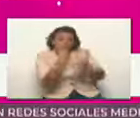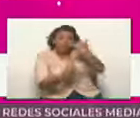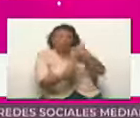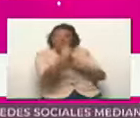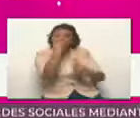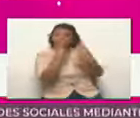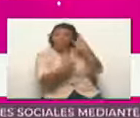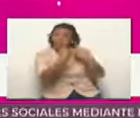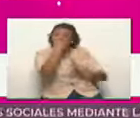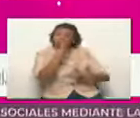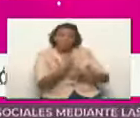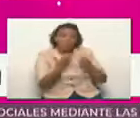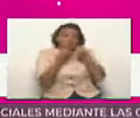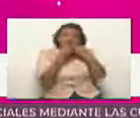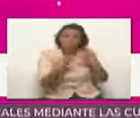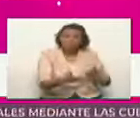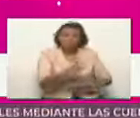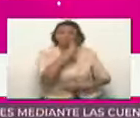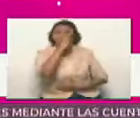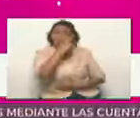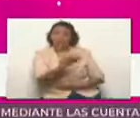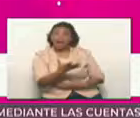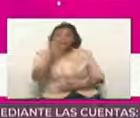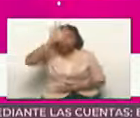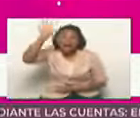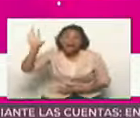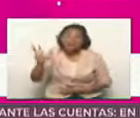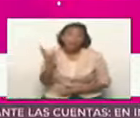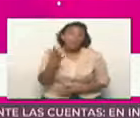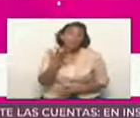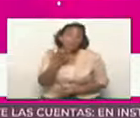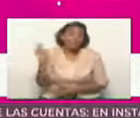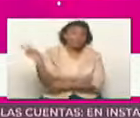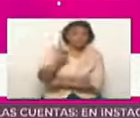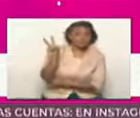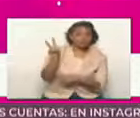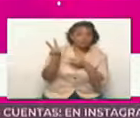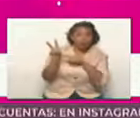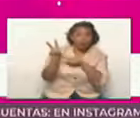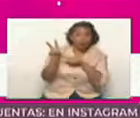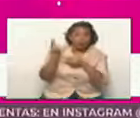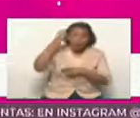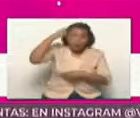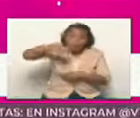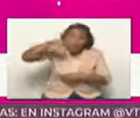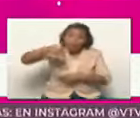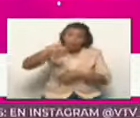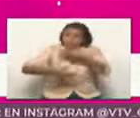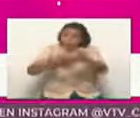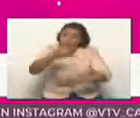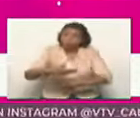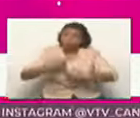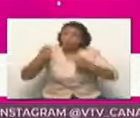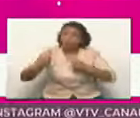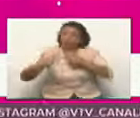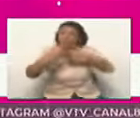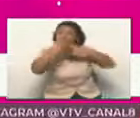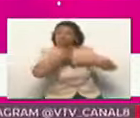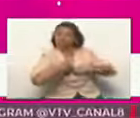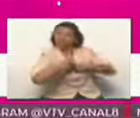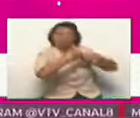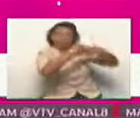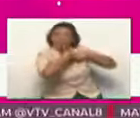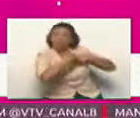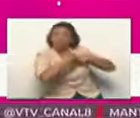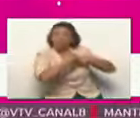aquí. Y países como Venezuela, hoy son sometidos